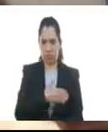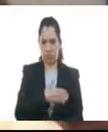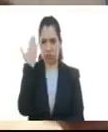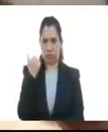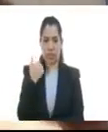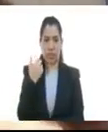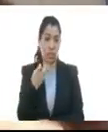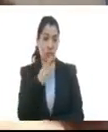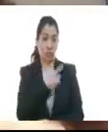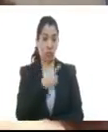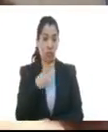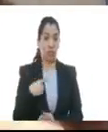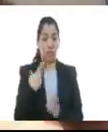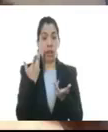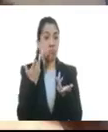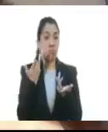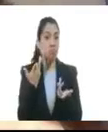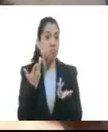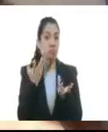cargo.